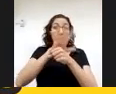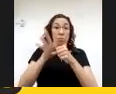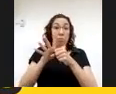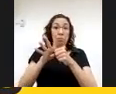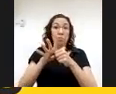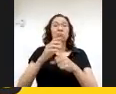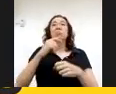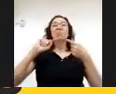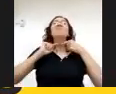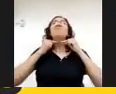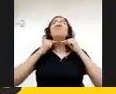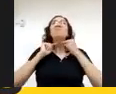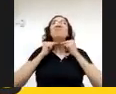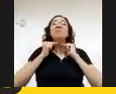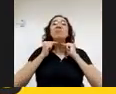de garganta,